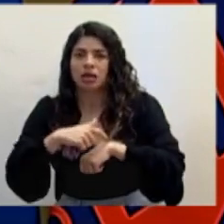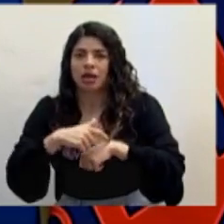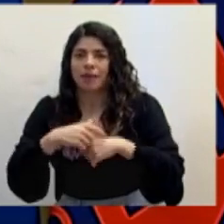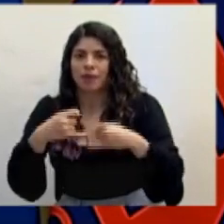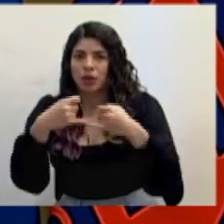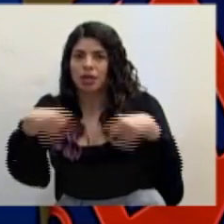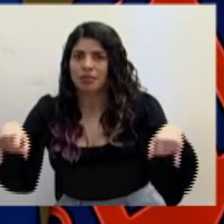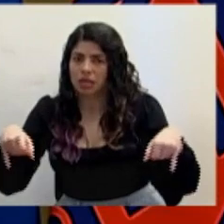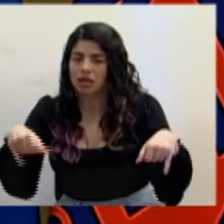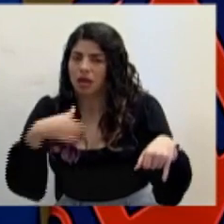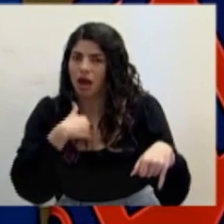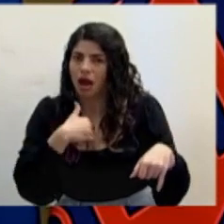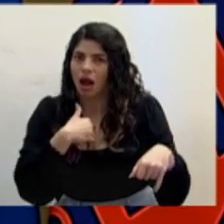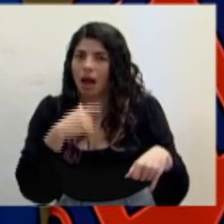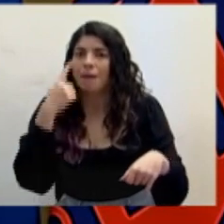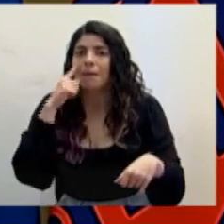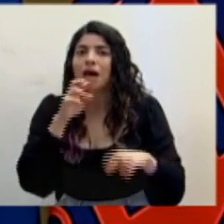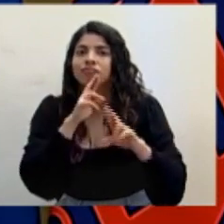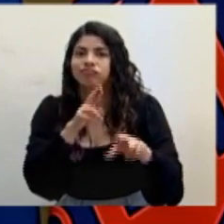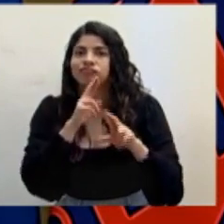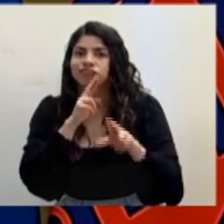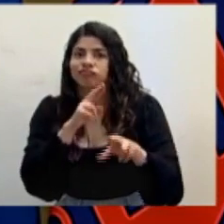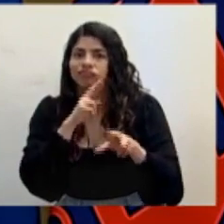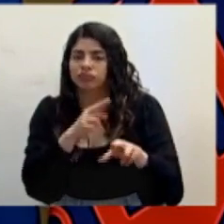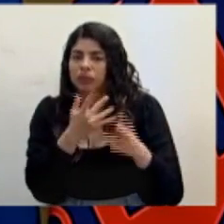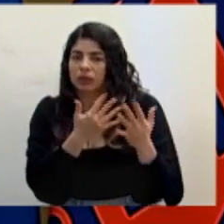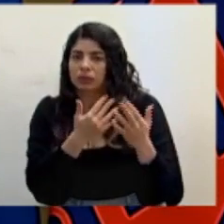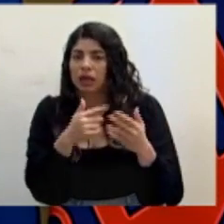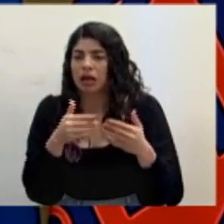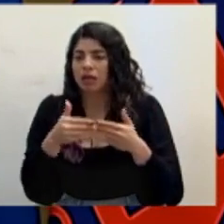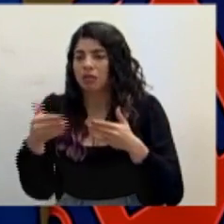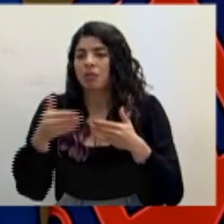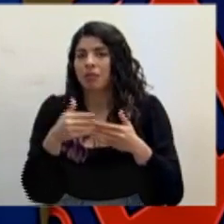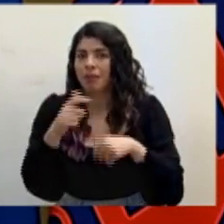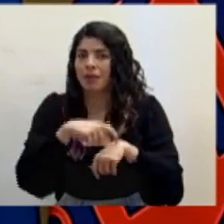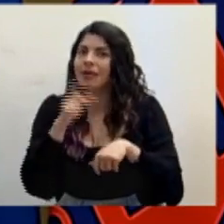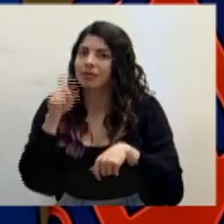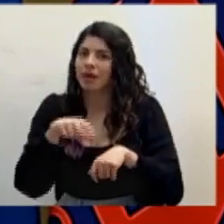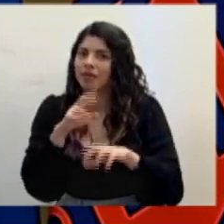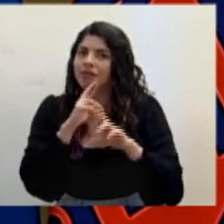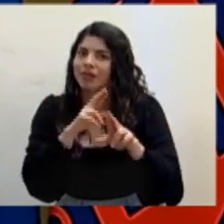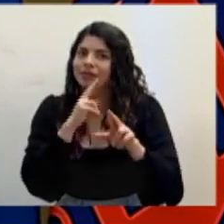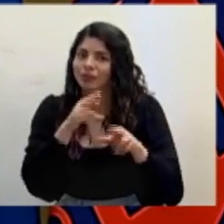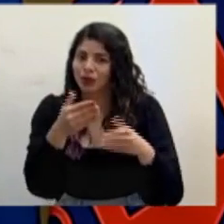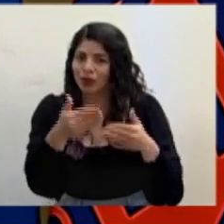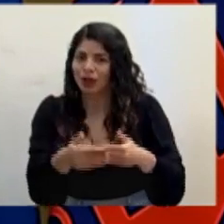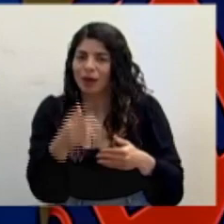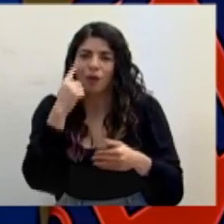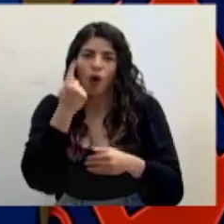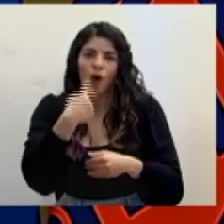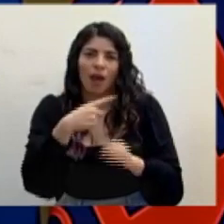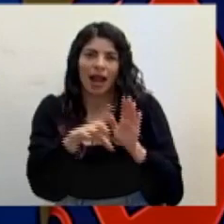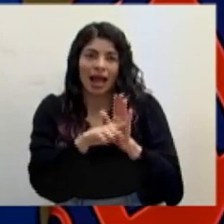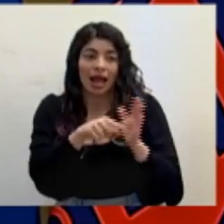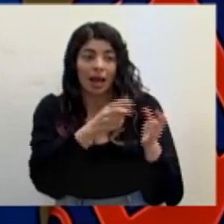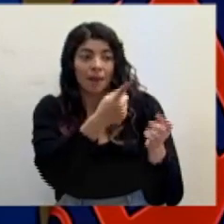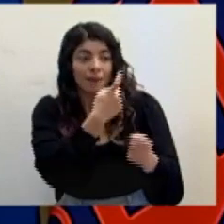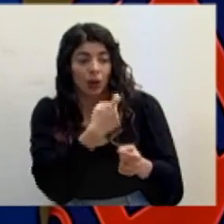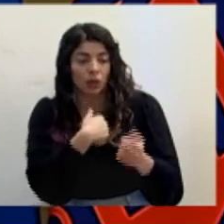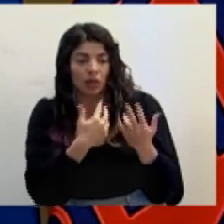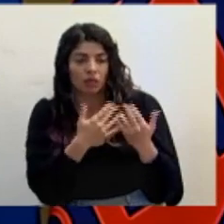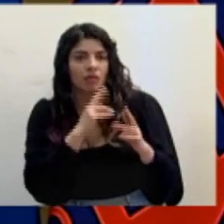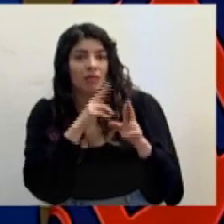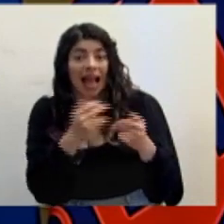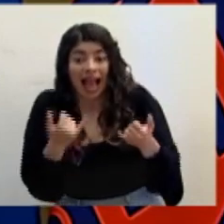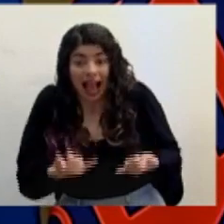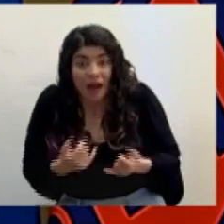todas esas consultas, y tenemos que responderlas dentro de ese plazo por obligación de ley. No le